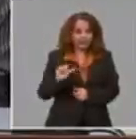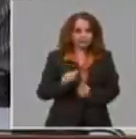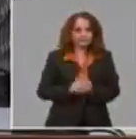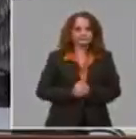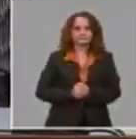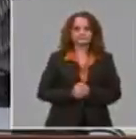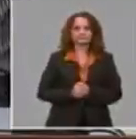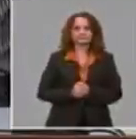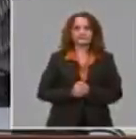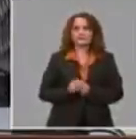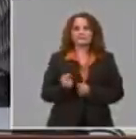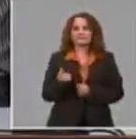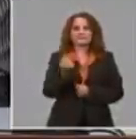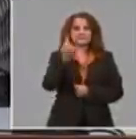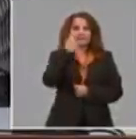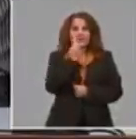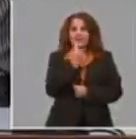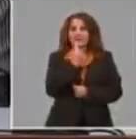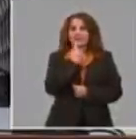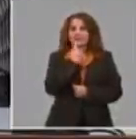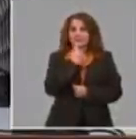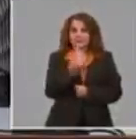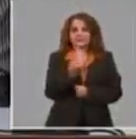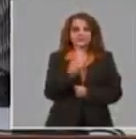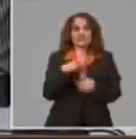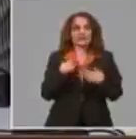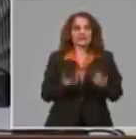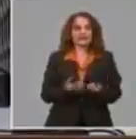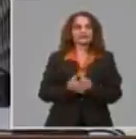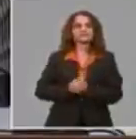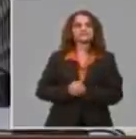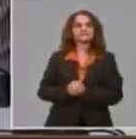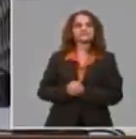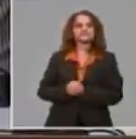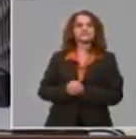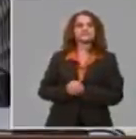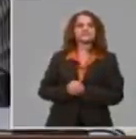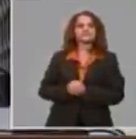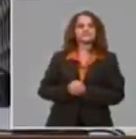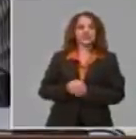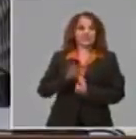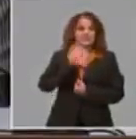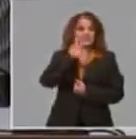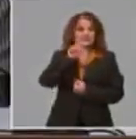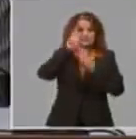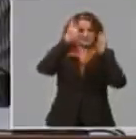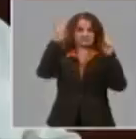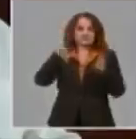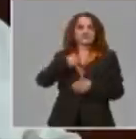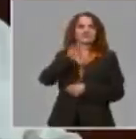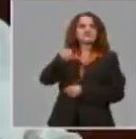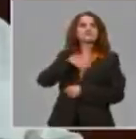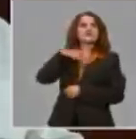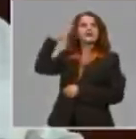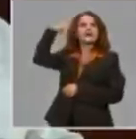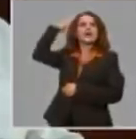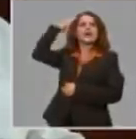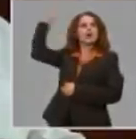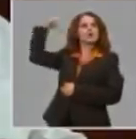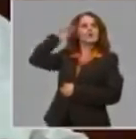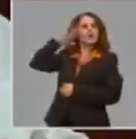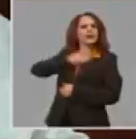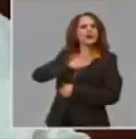máquinas que están tratando de presentar es que el estado el mismo ha generado una posición de daños